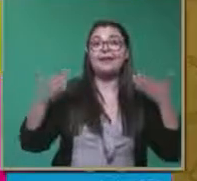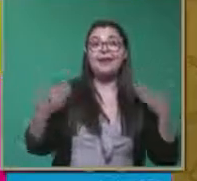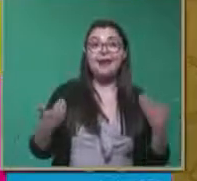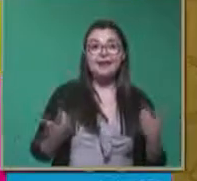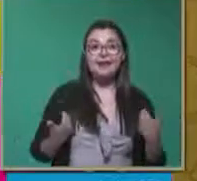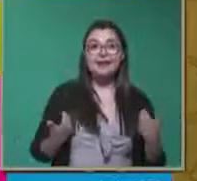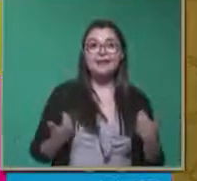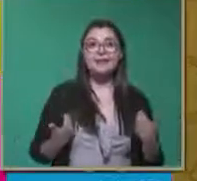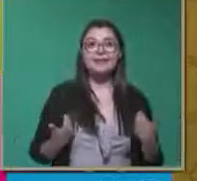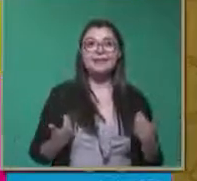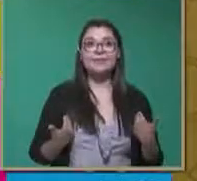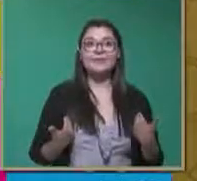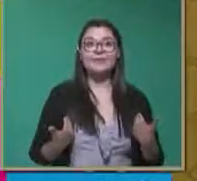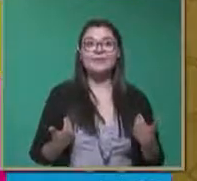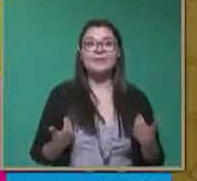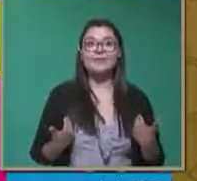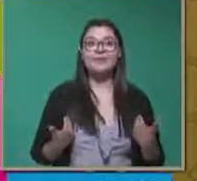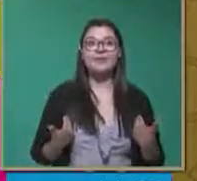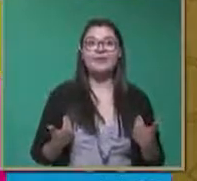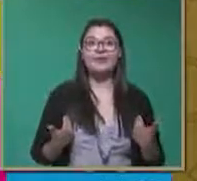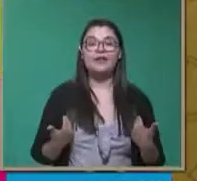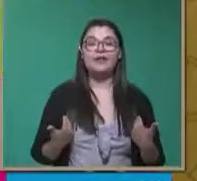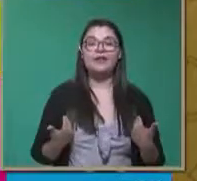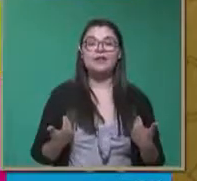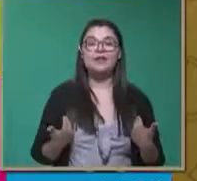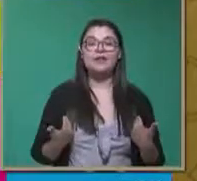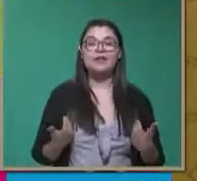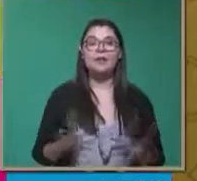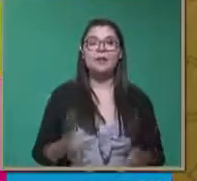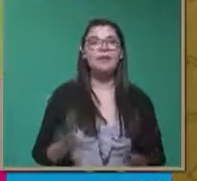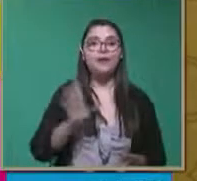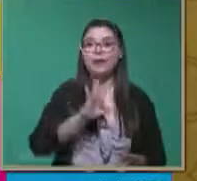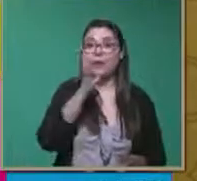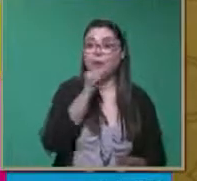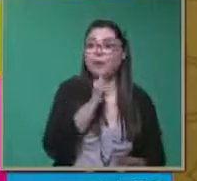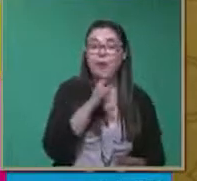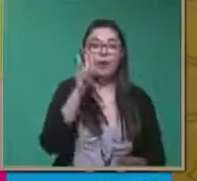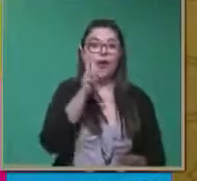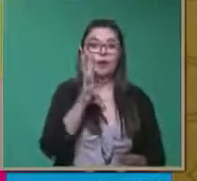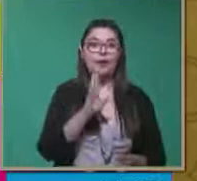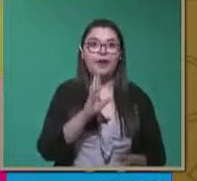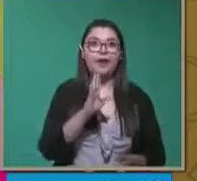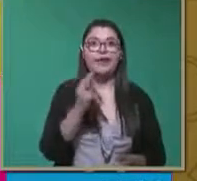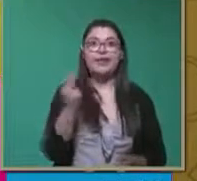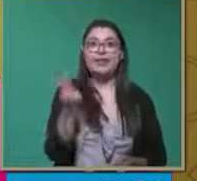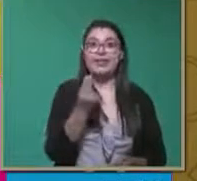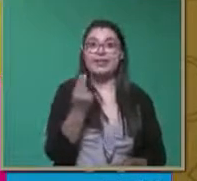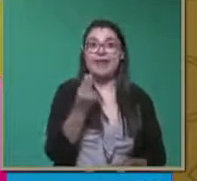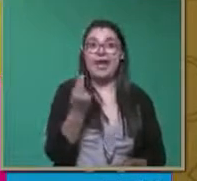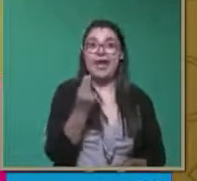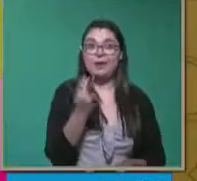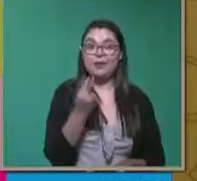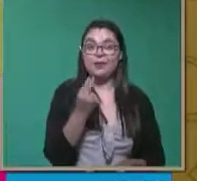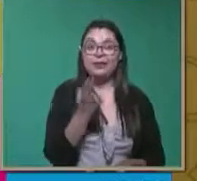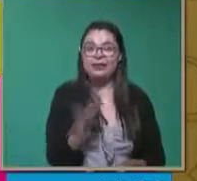o detrás, en este caso, vamos a estar aquí detrás y lo que vamos a hacer es meter las manos y sin ver, ustedes van